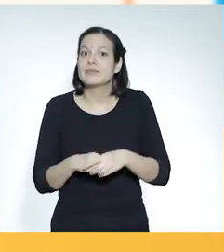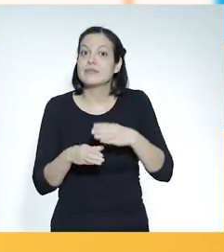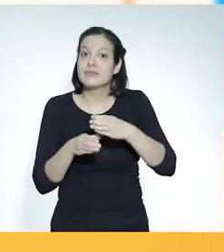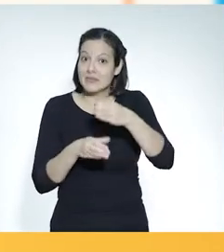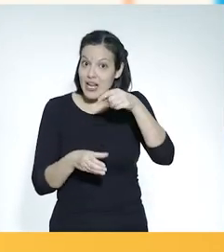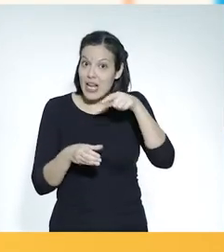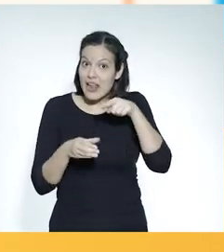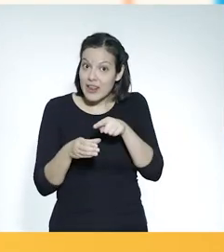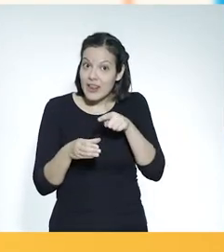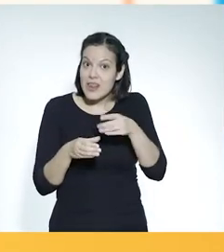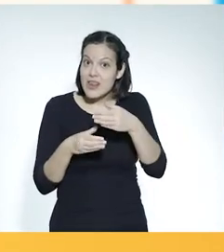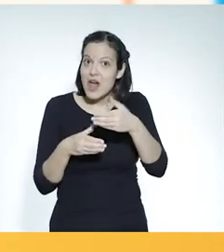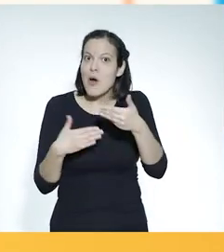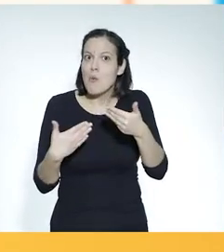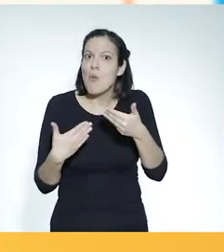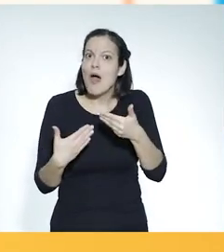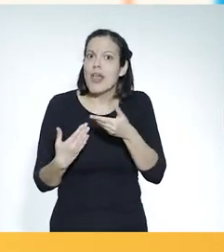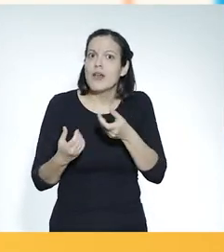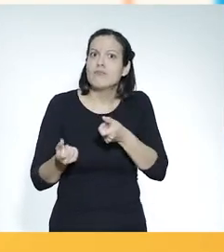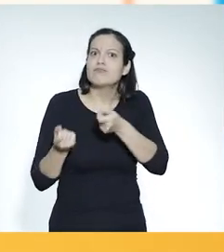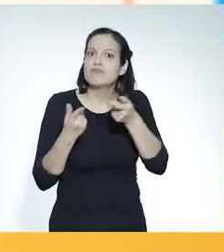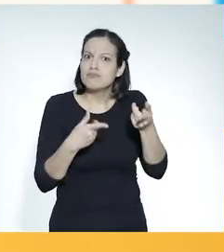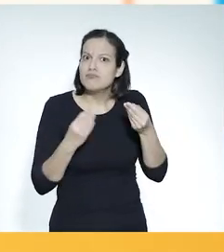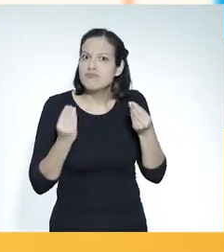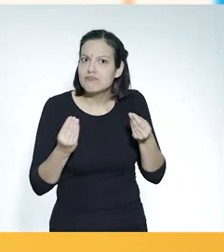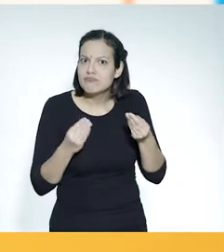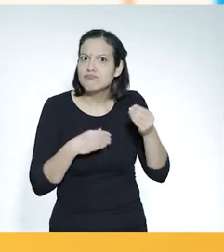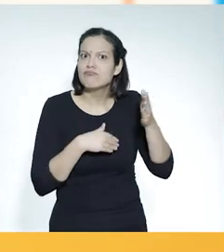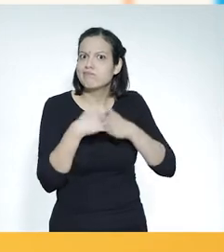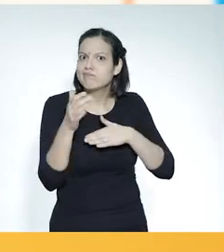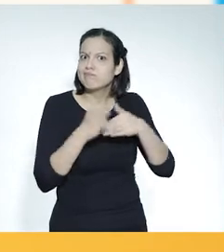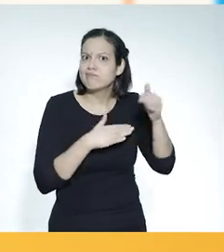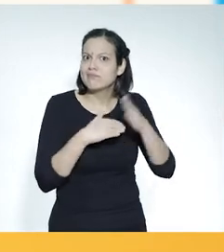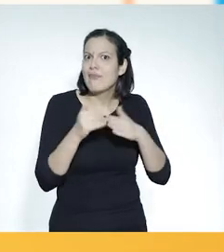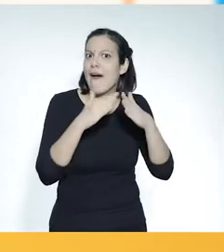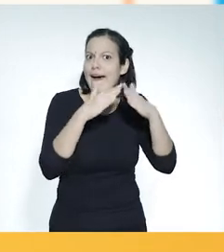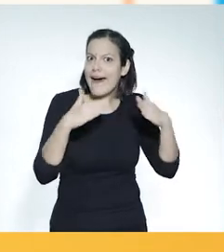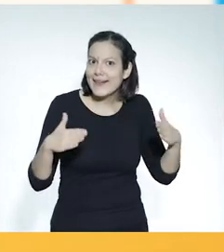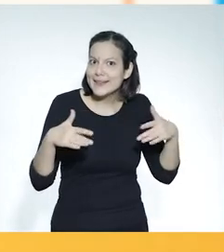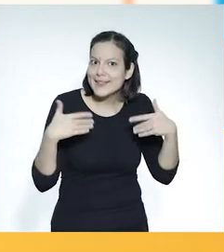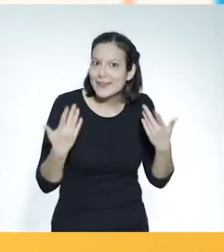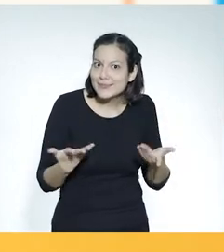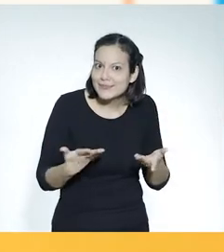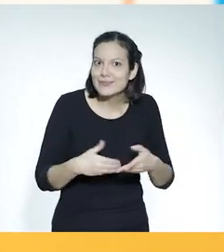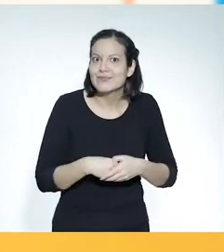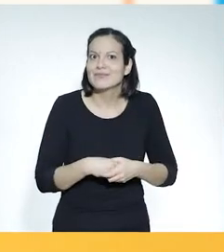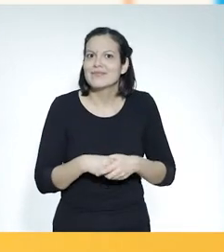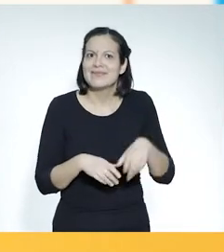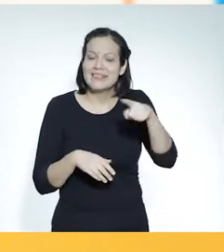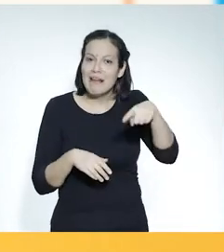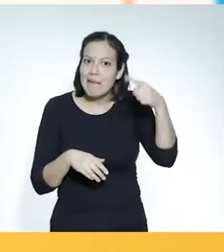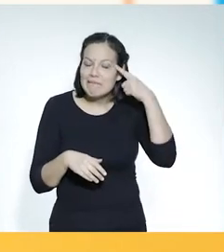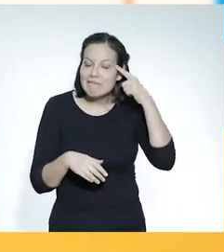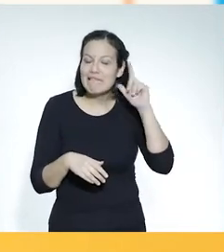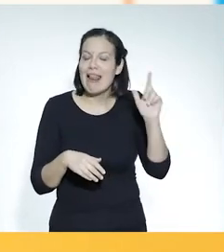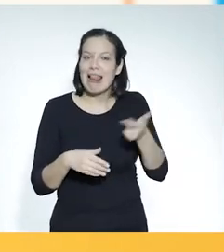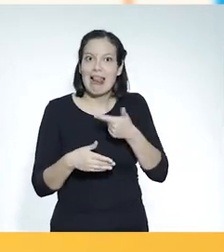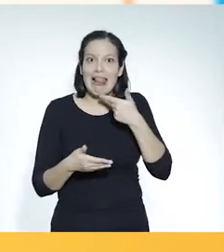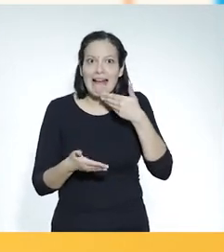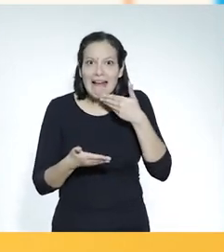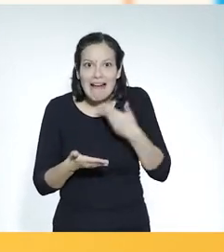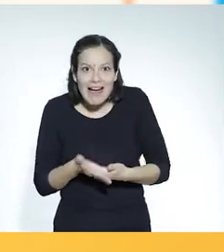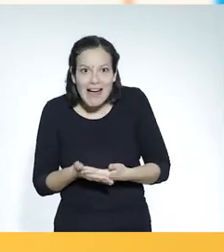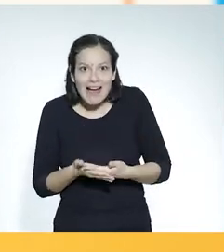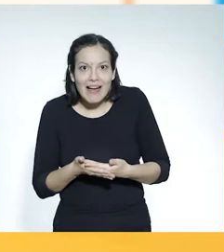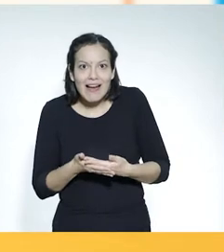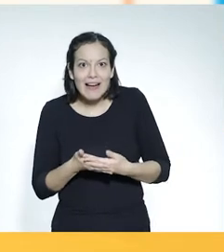y esta botella puede ser utilizada en la construcción de una casa. ¿No les parece increíble